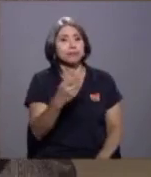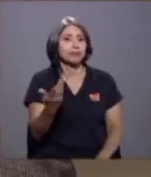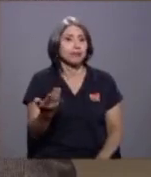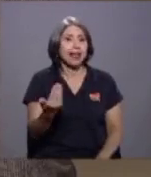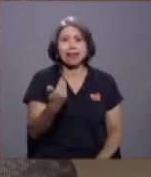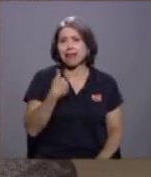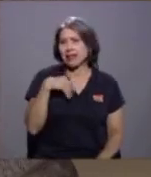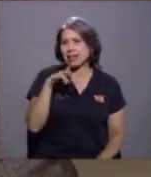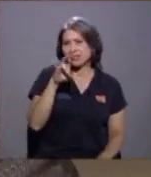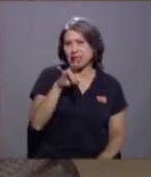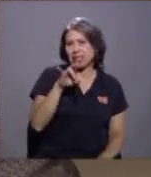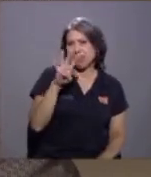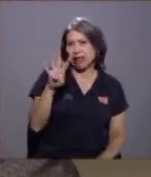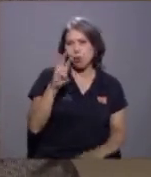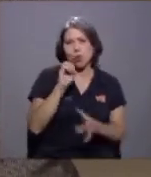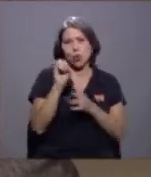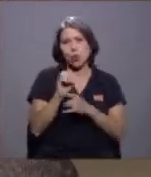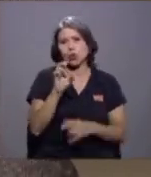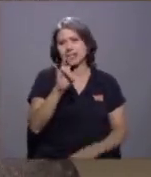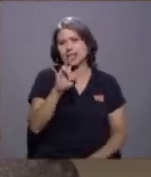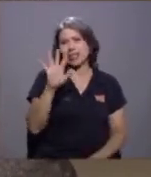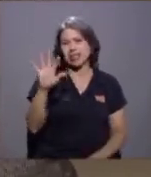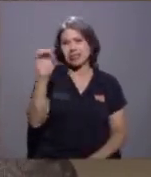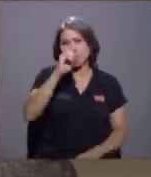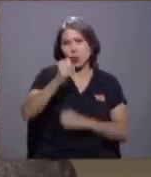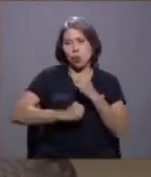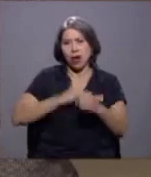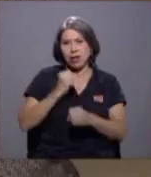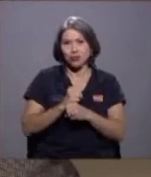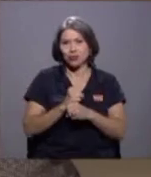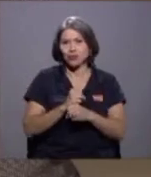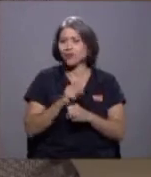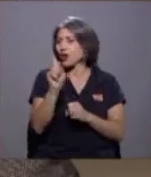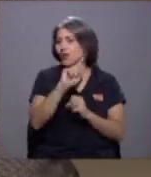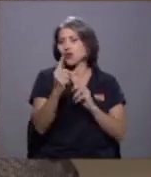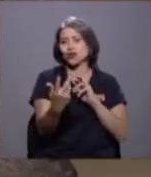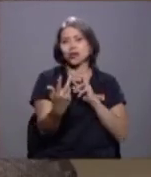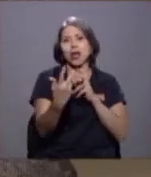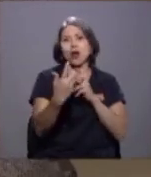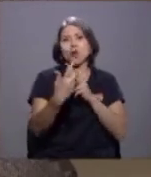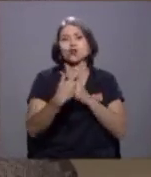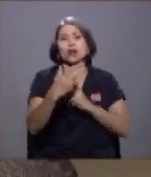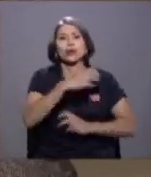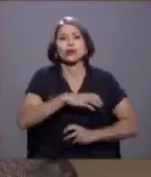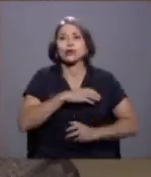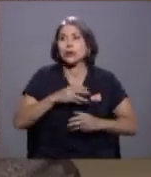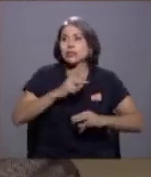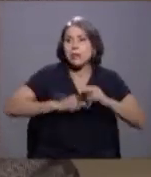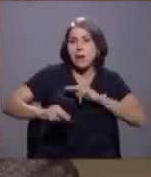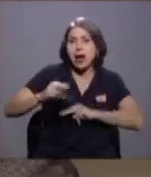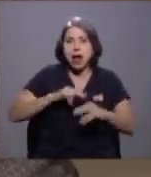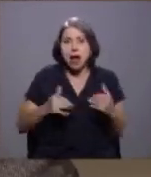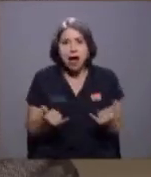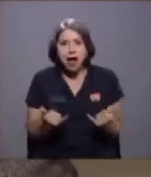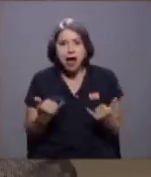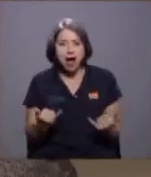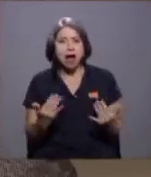Tiene 74, 75 años la ley laboral. No se ajusta a las condiciones del mercado de hoy en día, a las necesidades